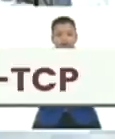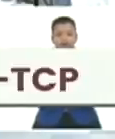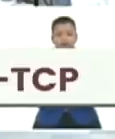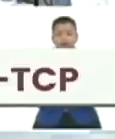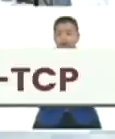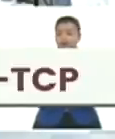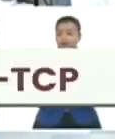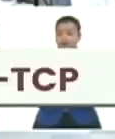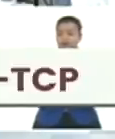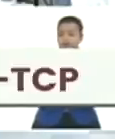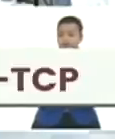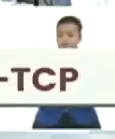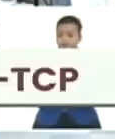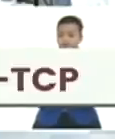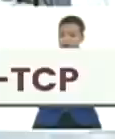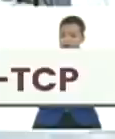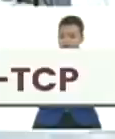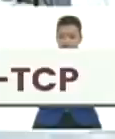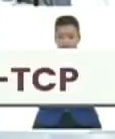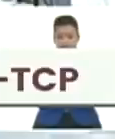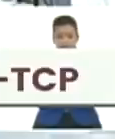que trató de dominar Napoleón